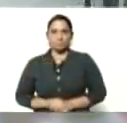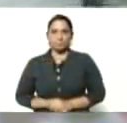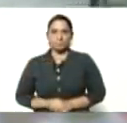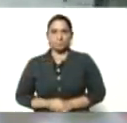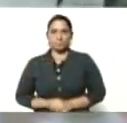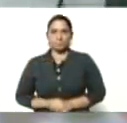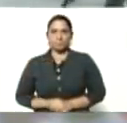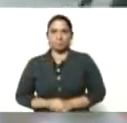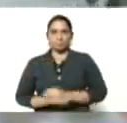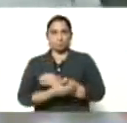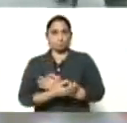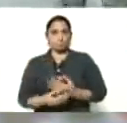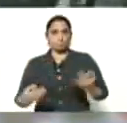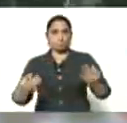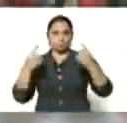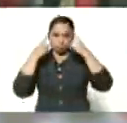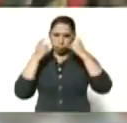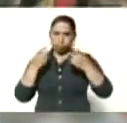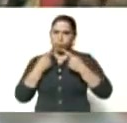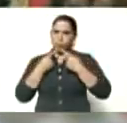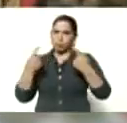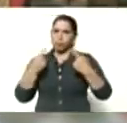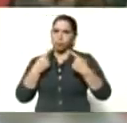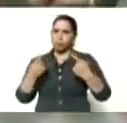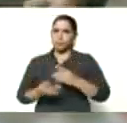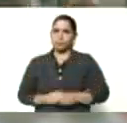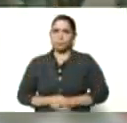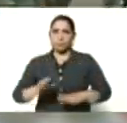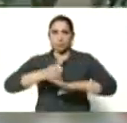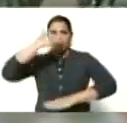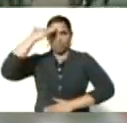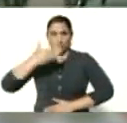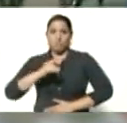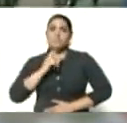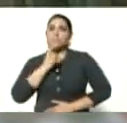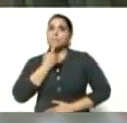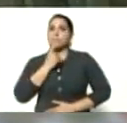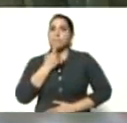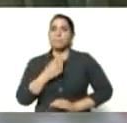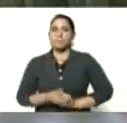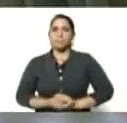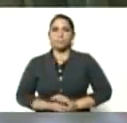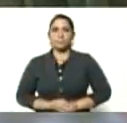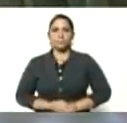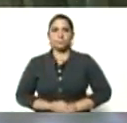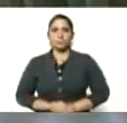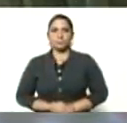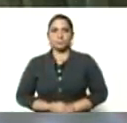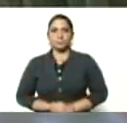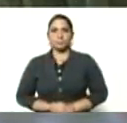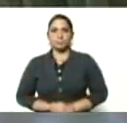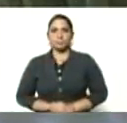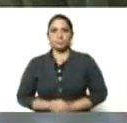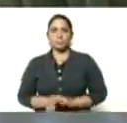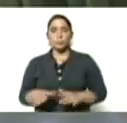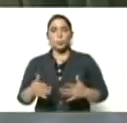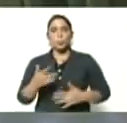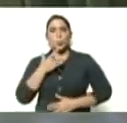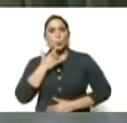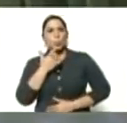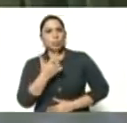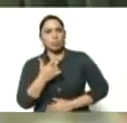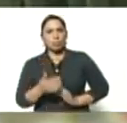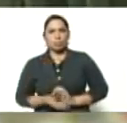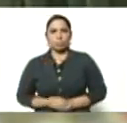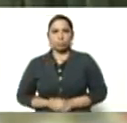del extraordinario discurso del general en jefe Vladimir Padrino López, cuando le dijo